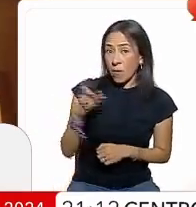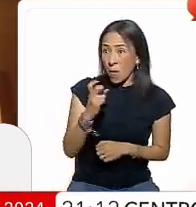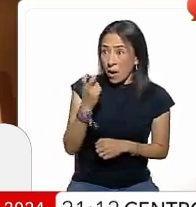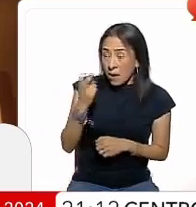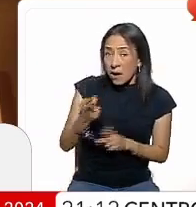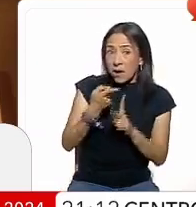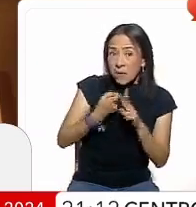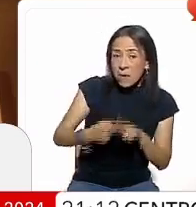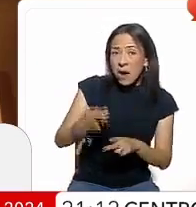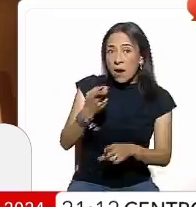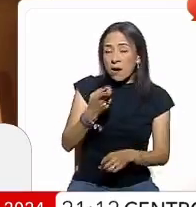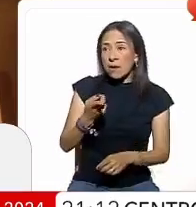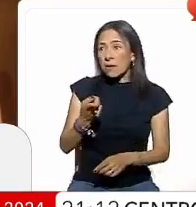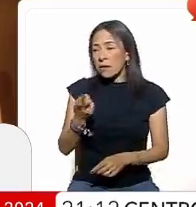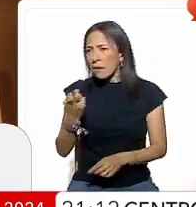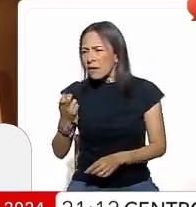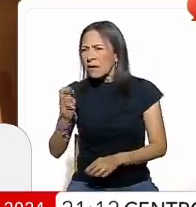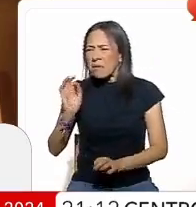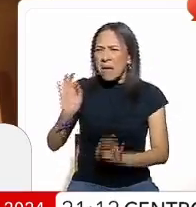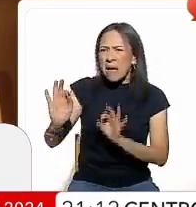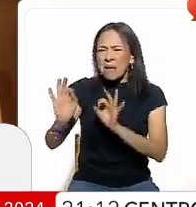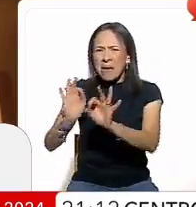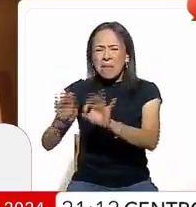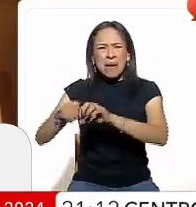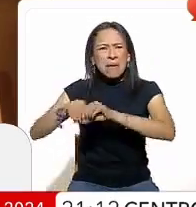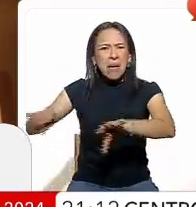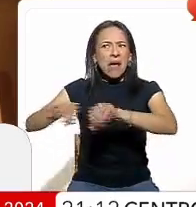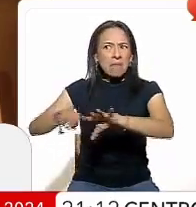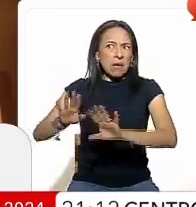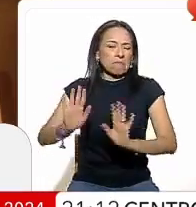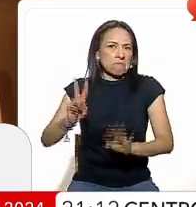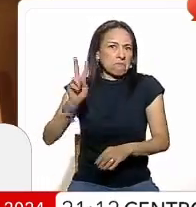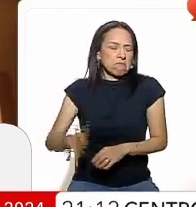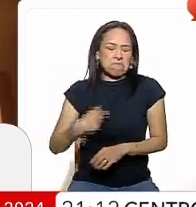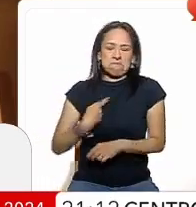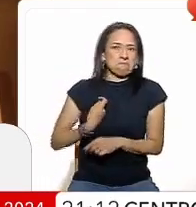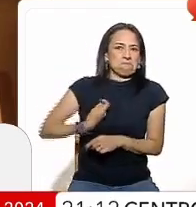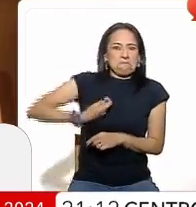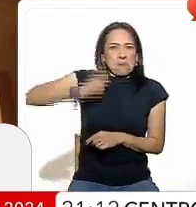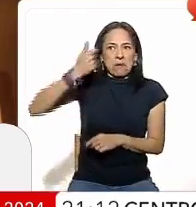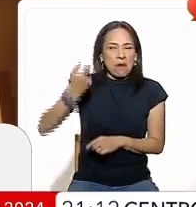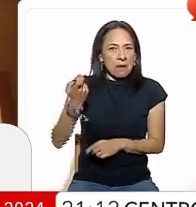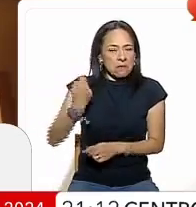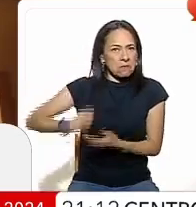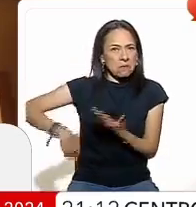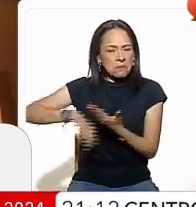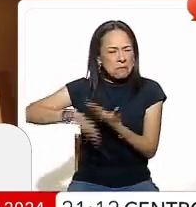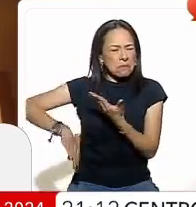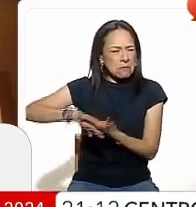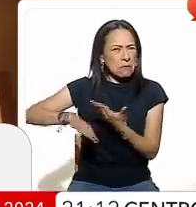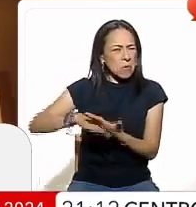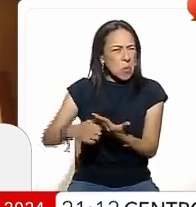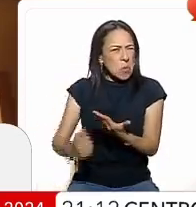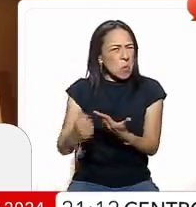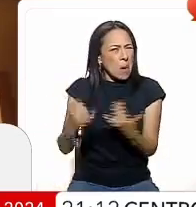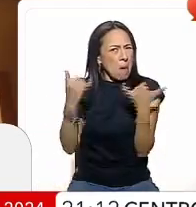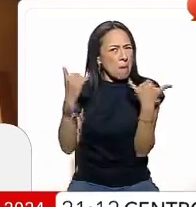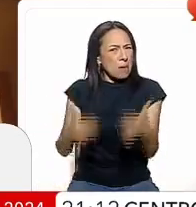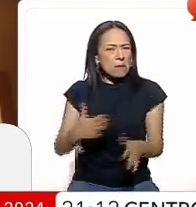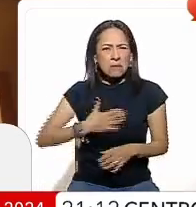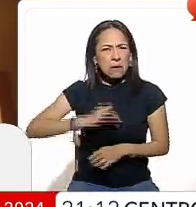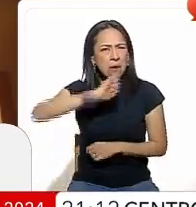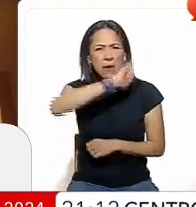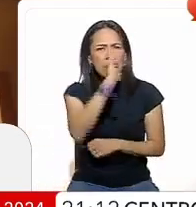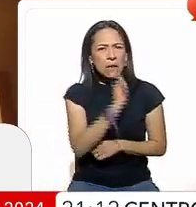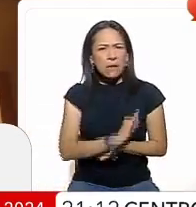que a otras personas antes, pero a mí no me había tocado este embate tan fuerte y este intento de